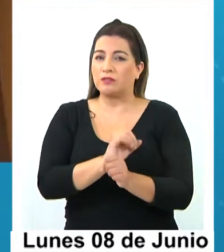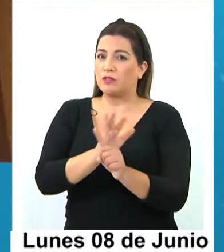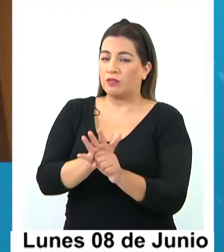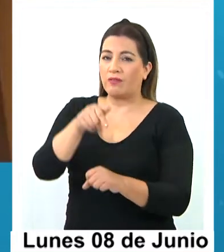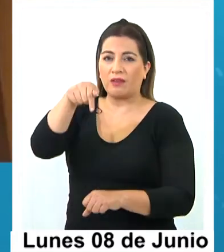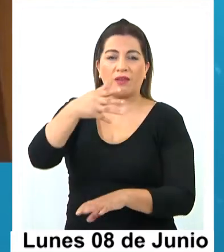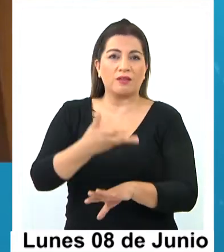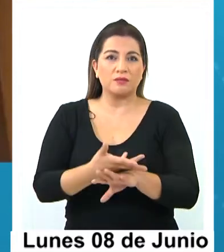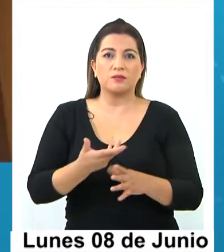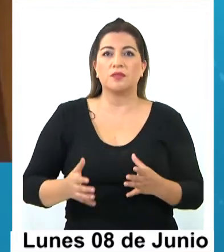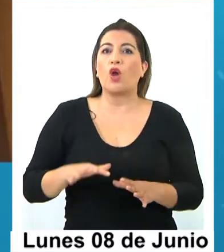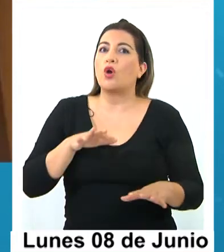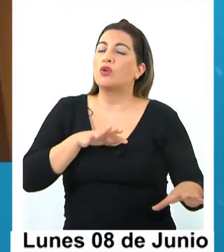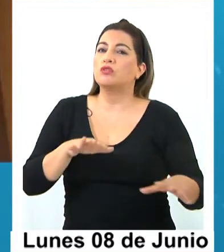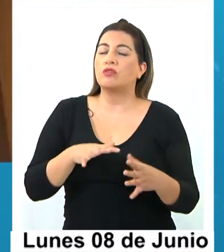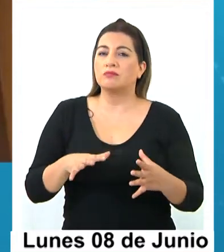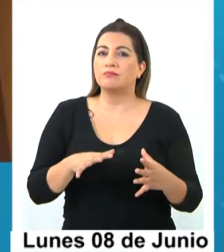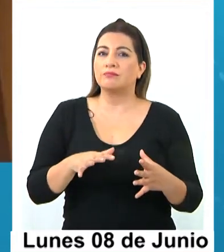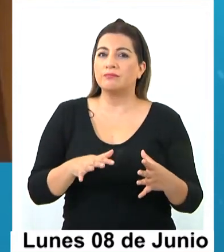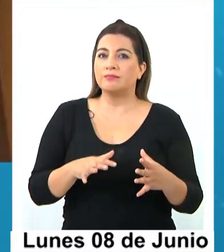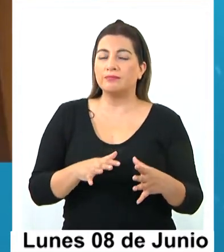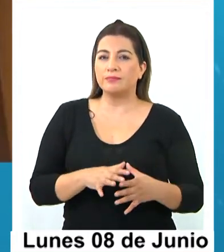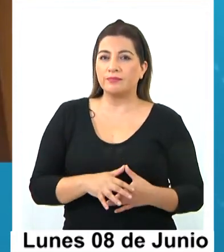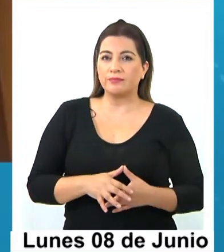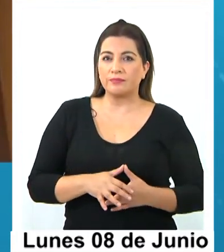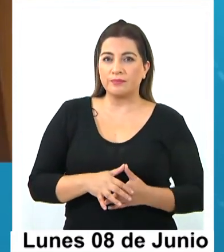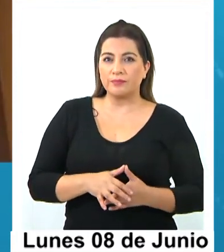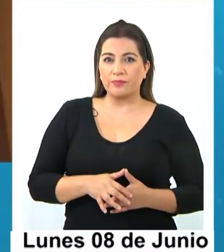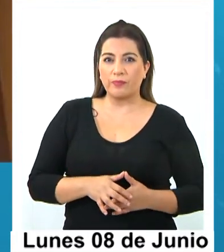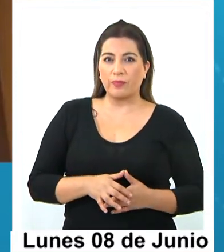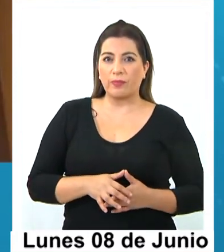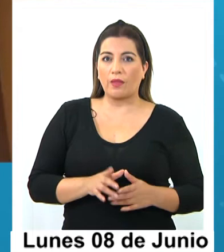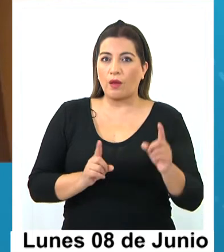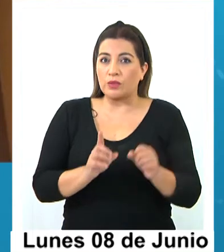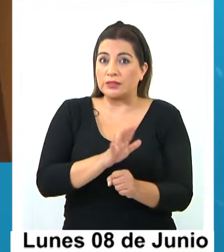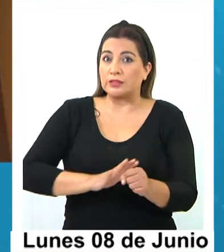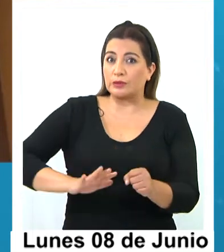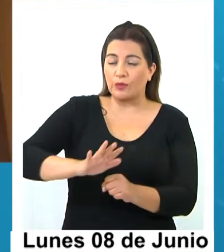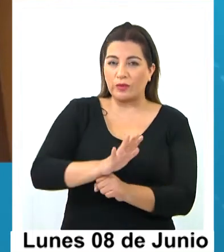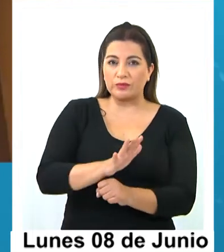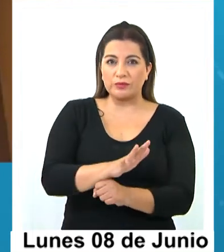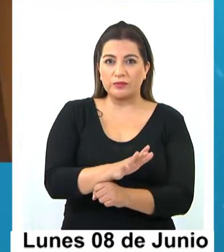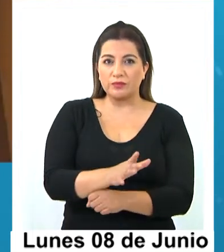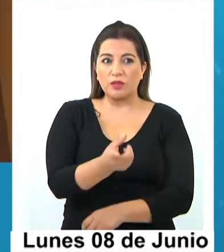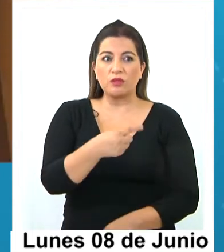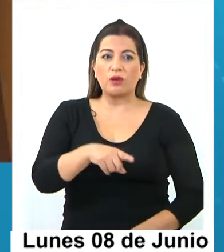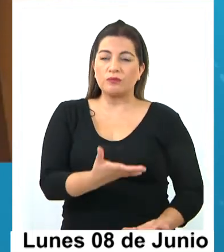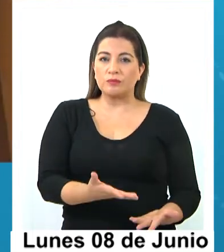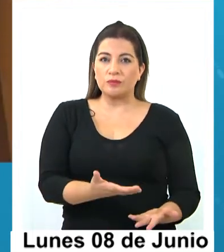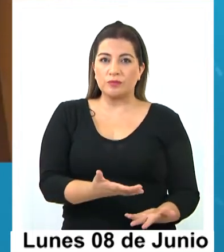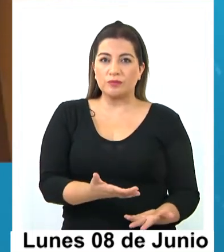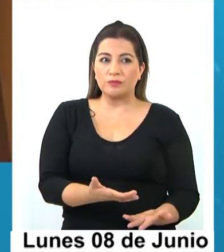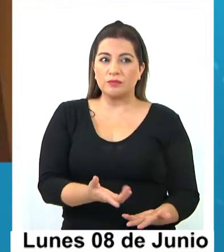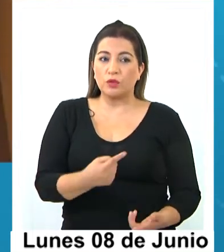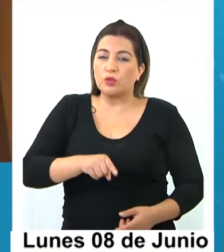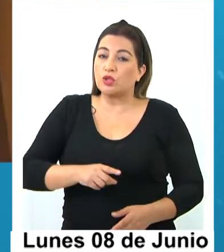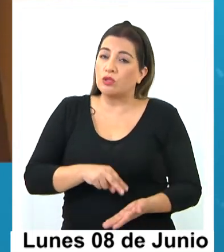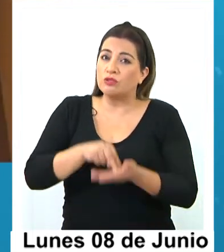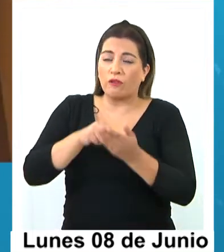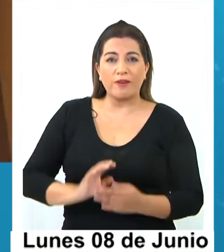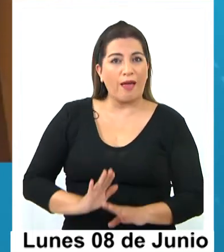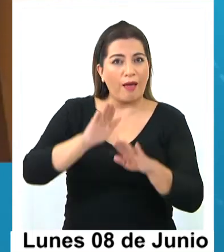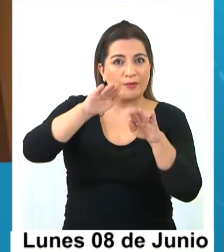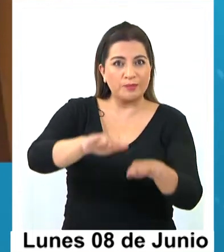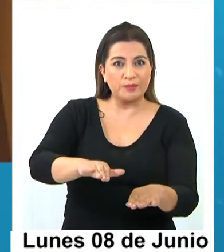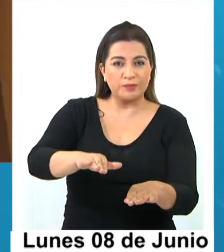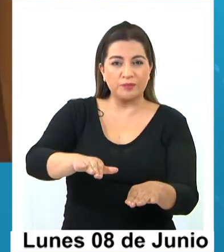aquí hay cosas que están por sobre este tipo de situaciones y por eso que estamos de alguna manera contribuyendo para